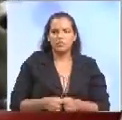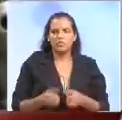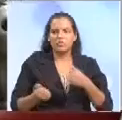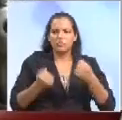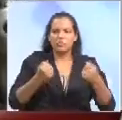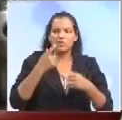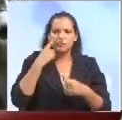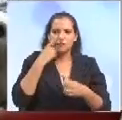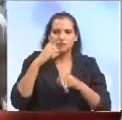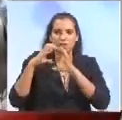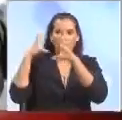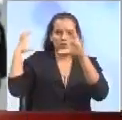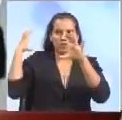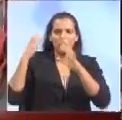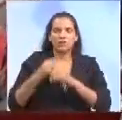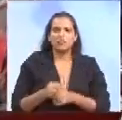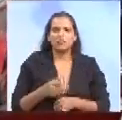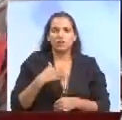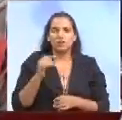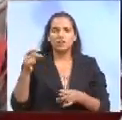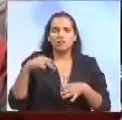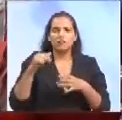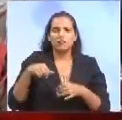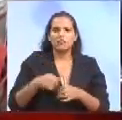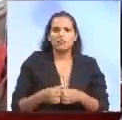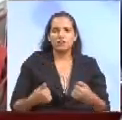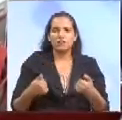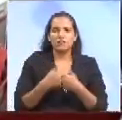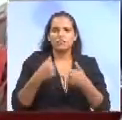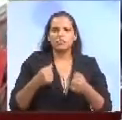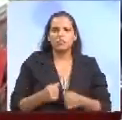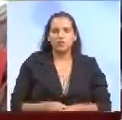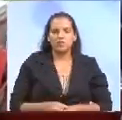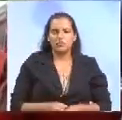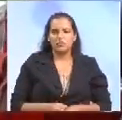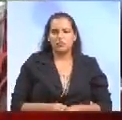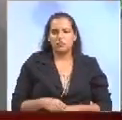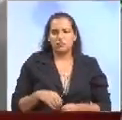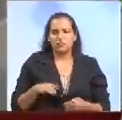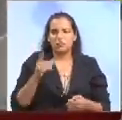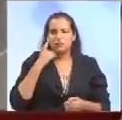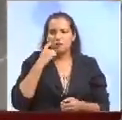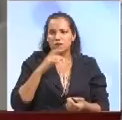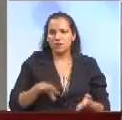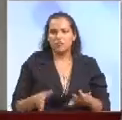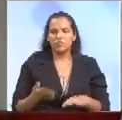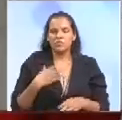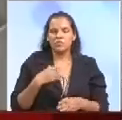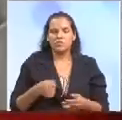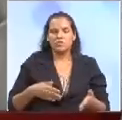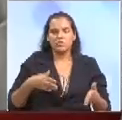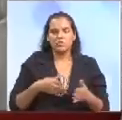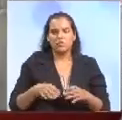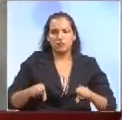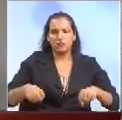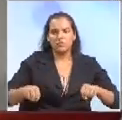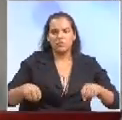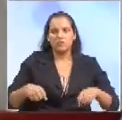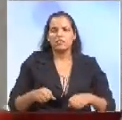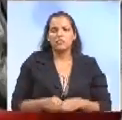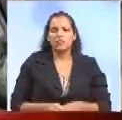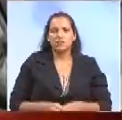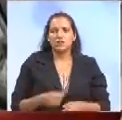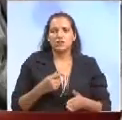de un bus de transporte urbano estaría involucrado en el hecho. El fallecido se trasladaba en esta